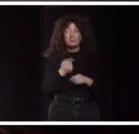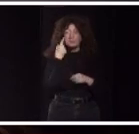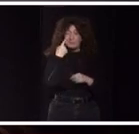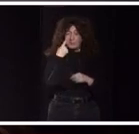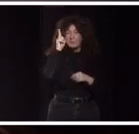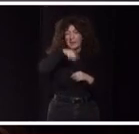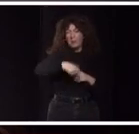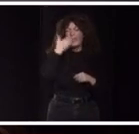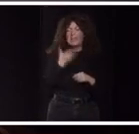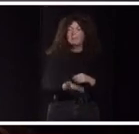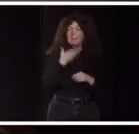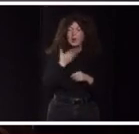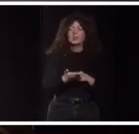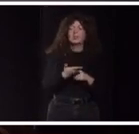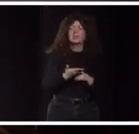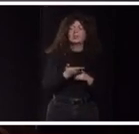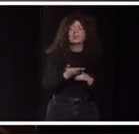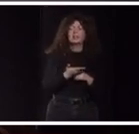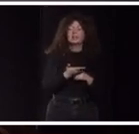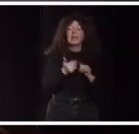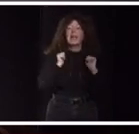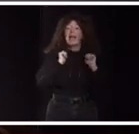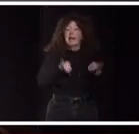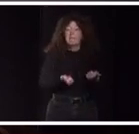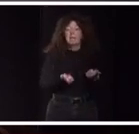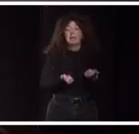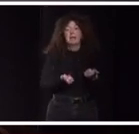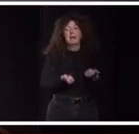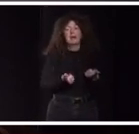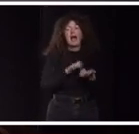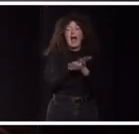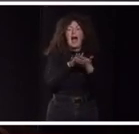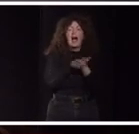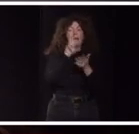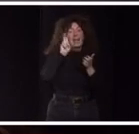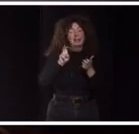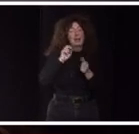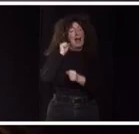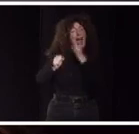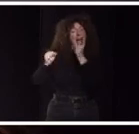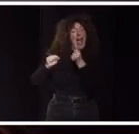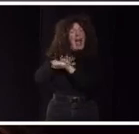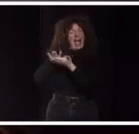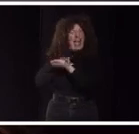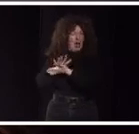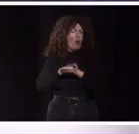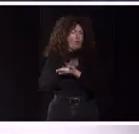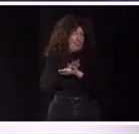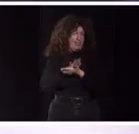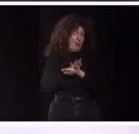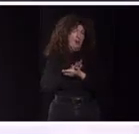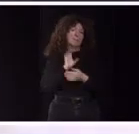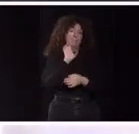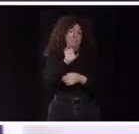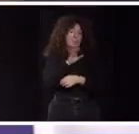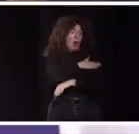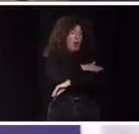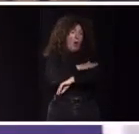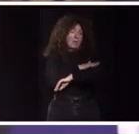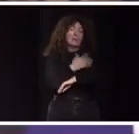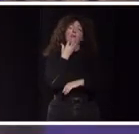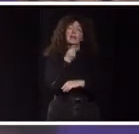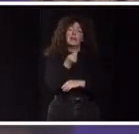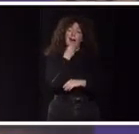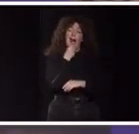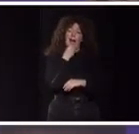muy importante empezar hablando del genocidio que el Estado de Israel está